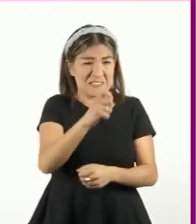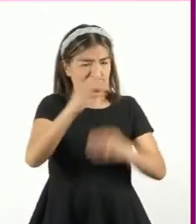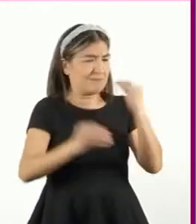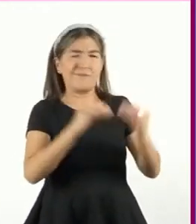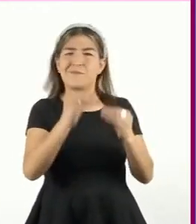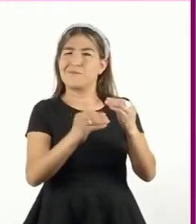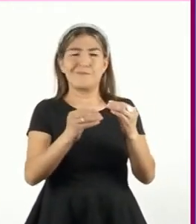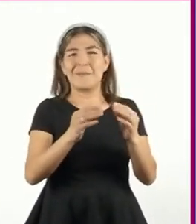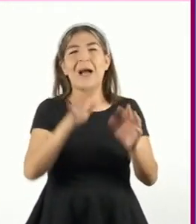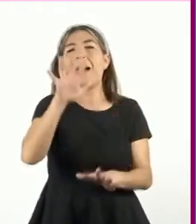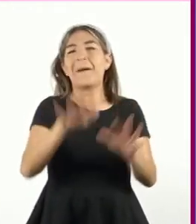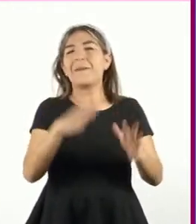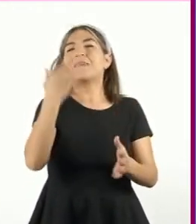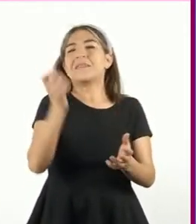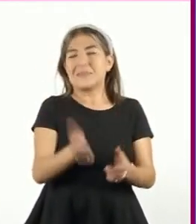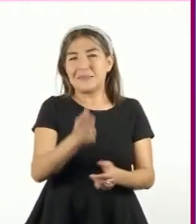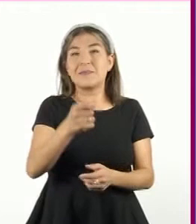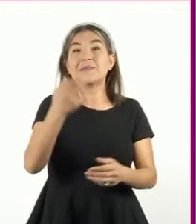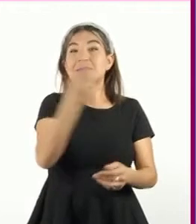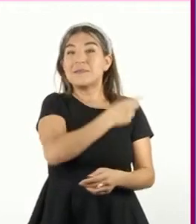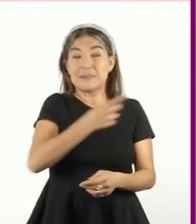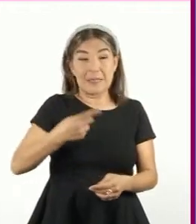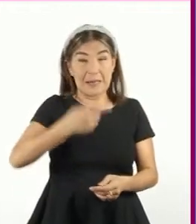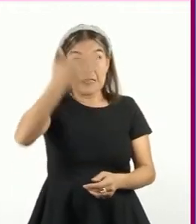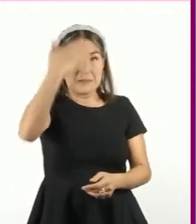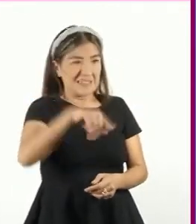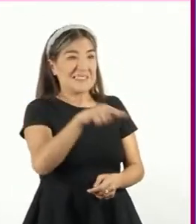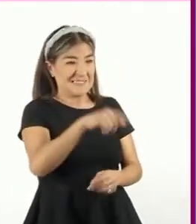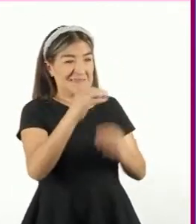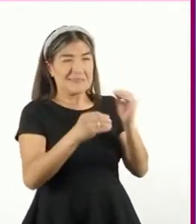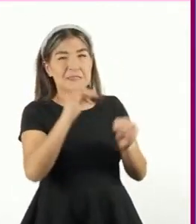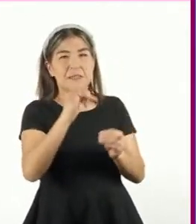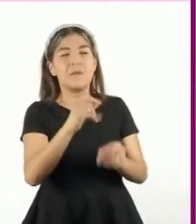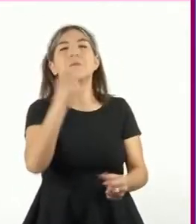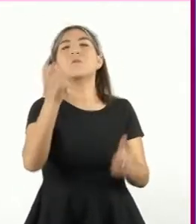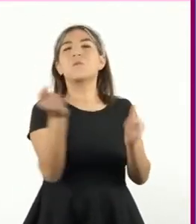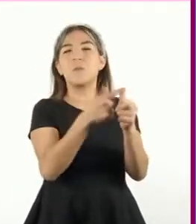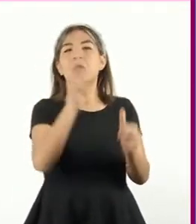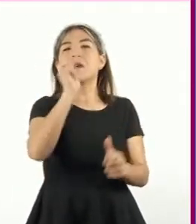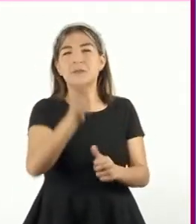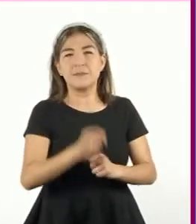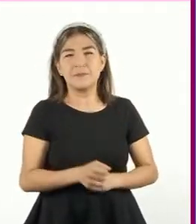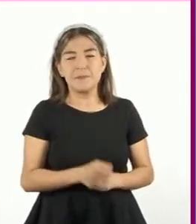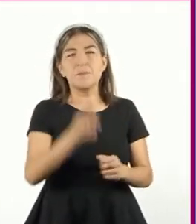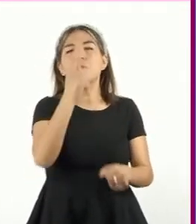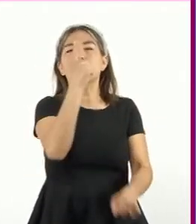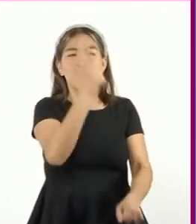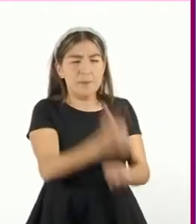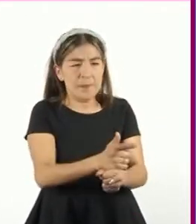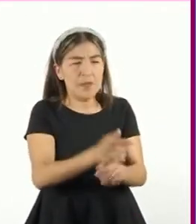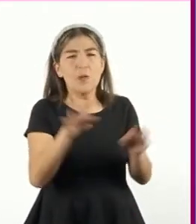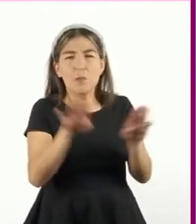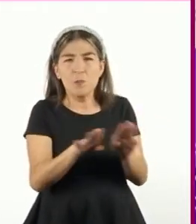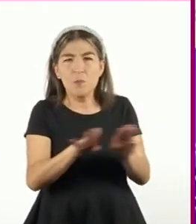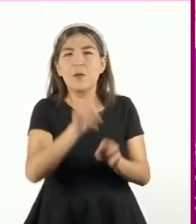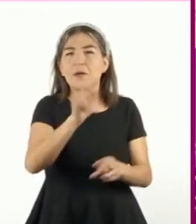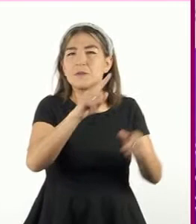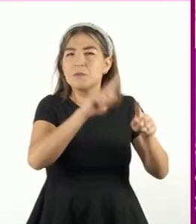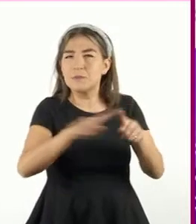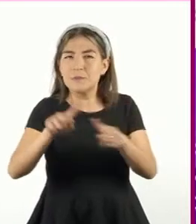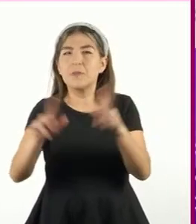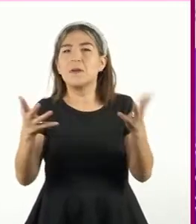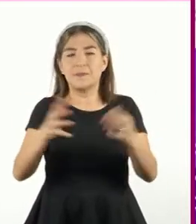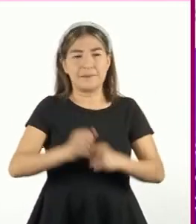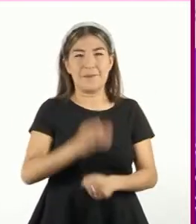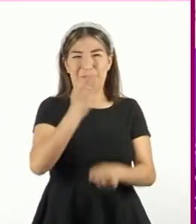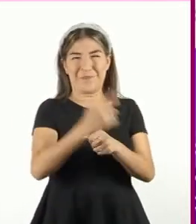conflictos. Para saber si son, lo primero que se puede hacer es identificar sus componentes. El